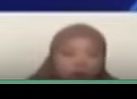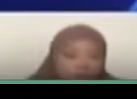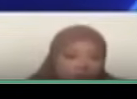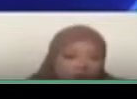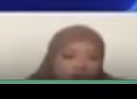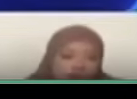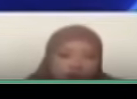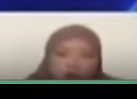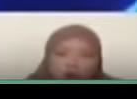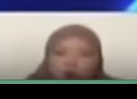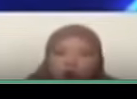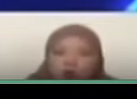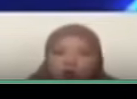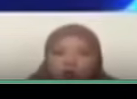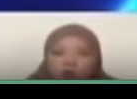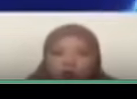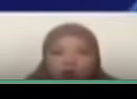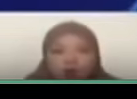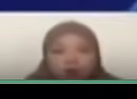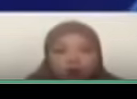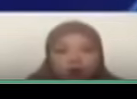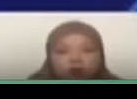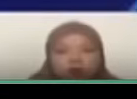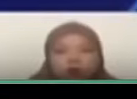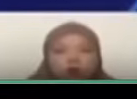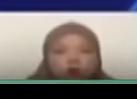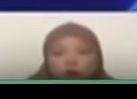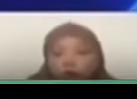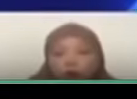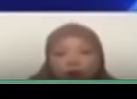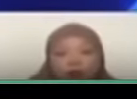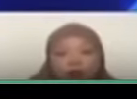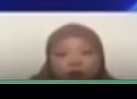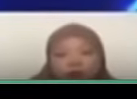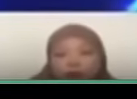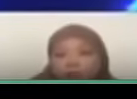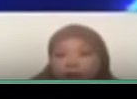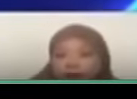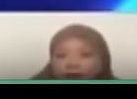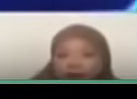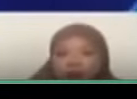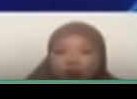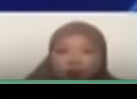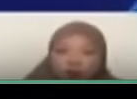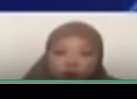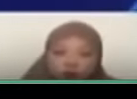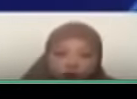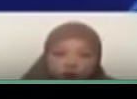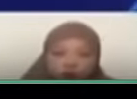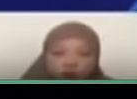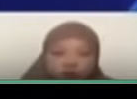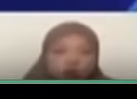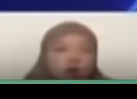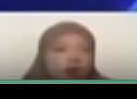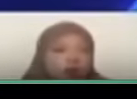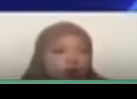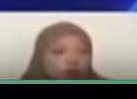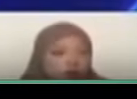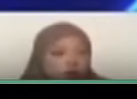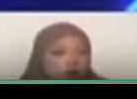pasa. Le hace así. Él no sale sin algo programado para disimular en